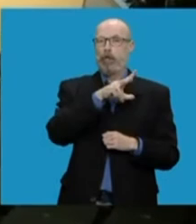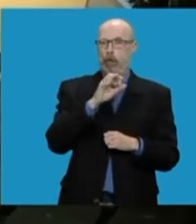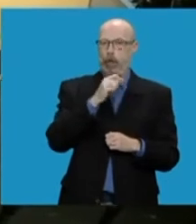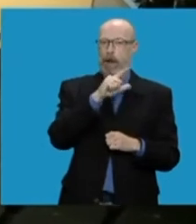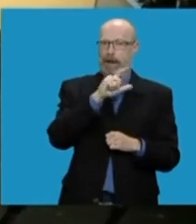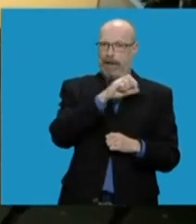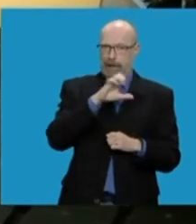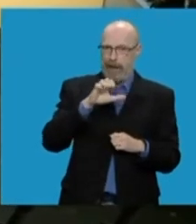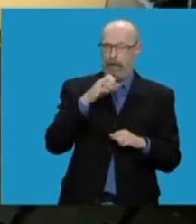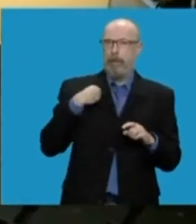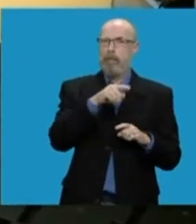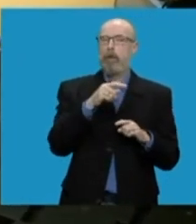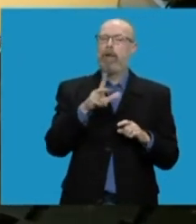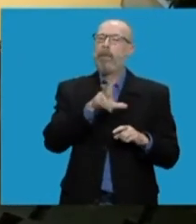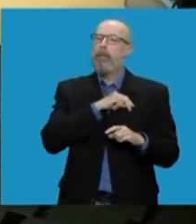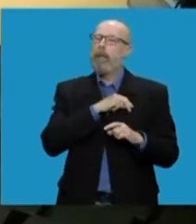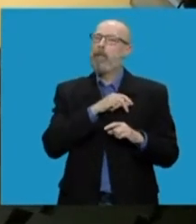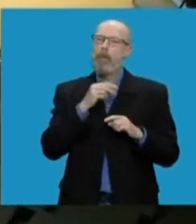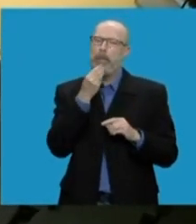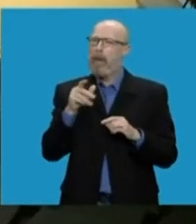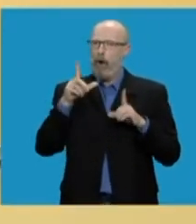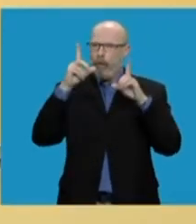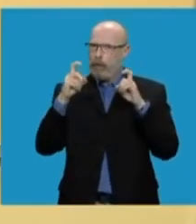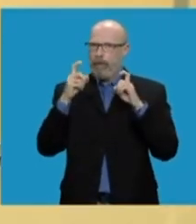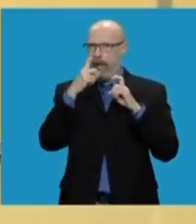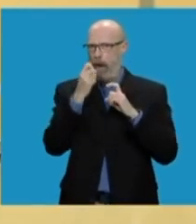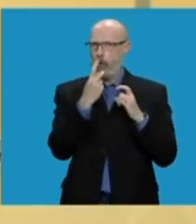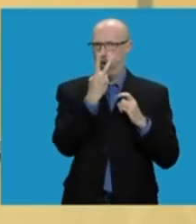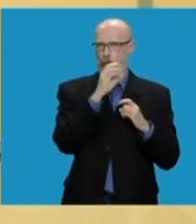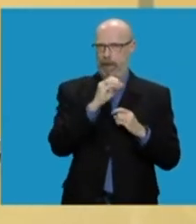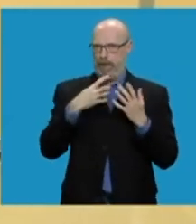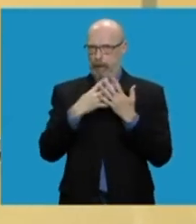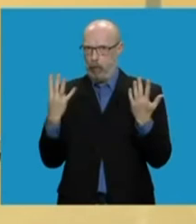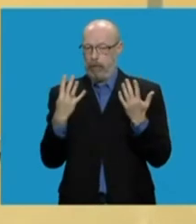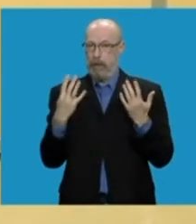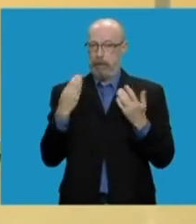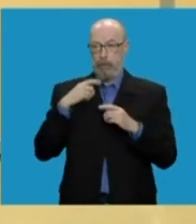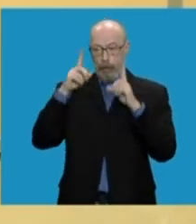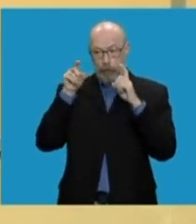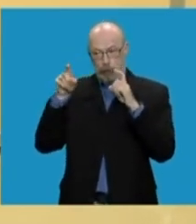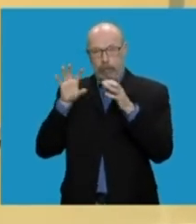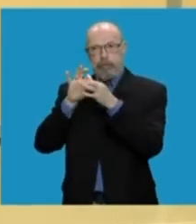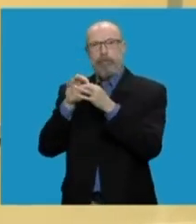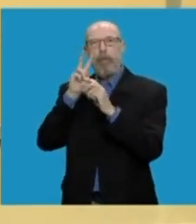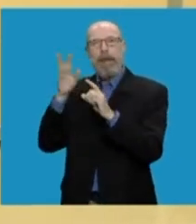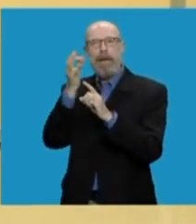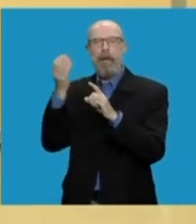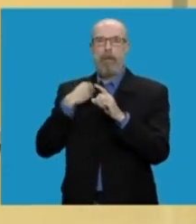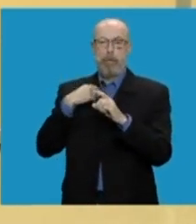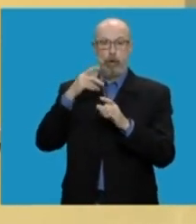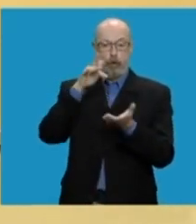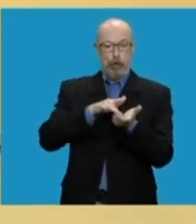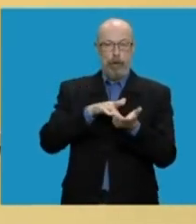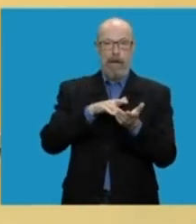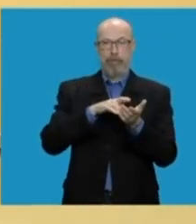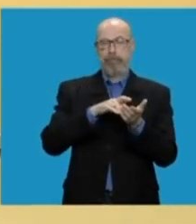año 2019 por parte del jurado, recoge el momento en el que el hasta entonces presidente de la Junta de Castilla y León, Juan Vicente Herrera, se desprende